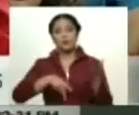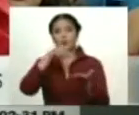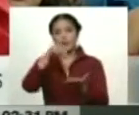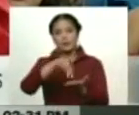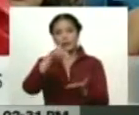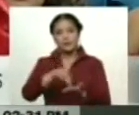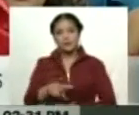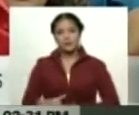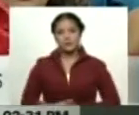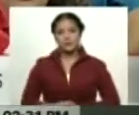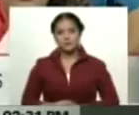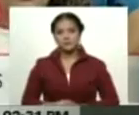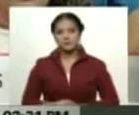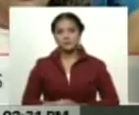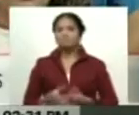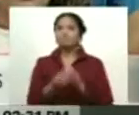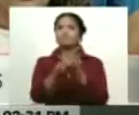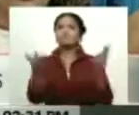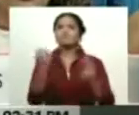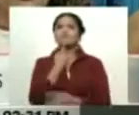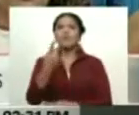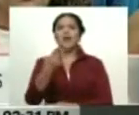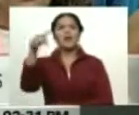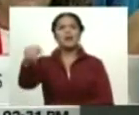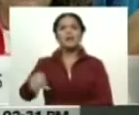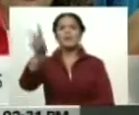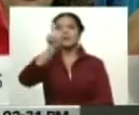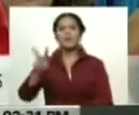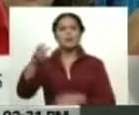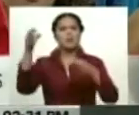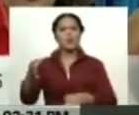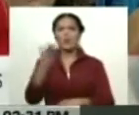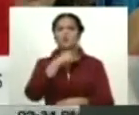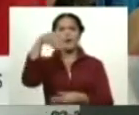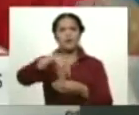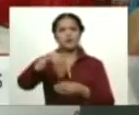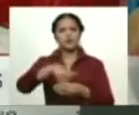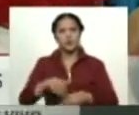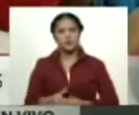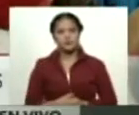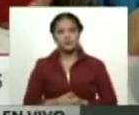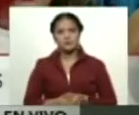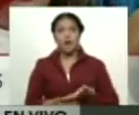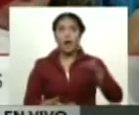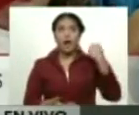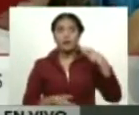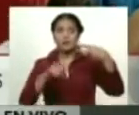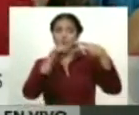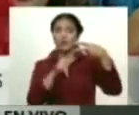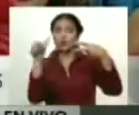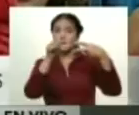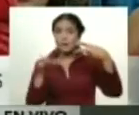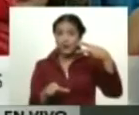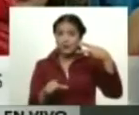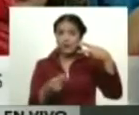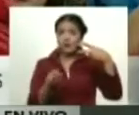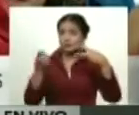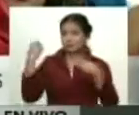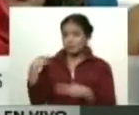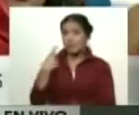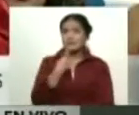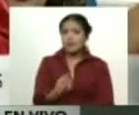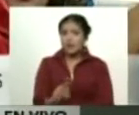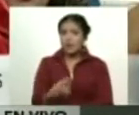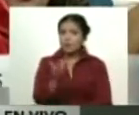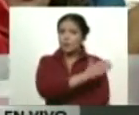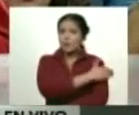participación. ¿Cuánto dijeron que no iba a haber elecciones en Venezuela? Hace dos semanas alguna gente por allí, de